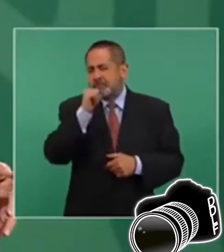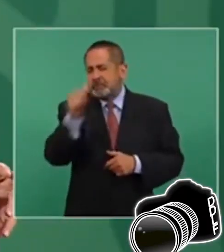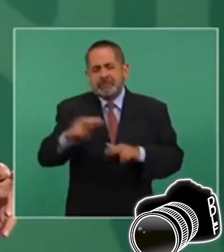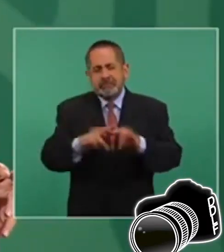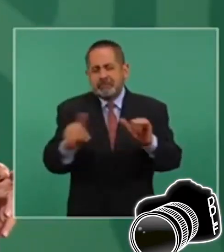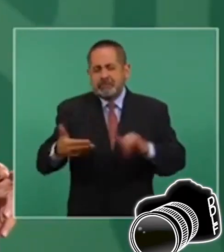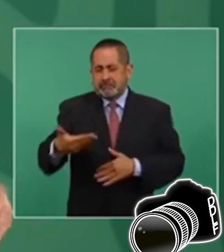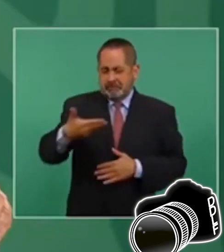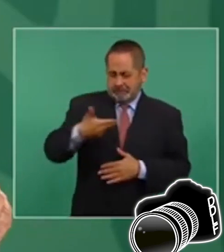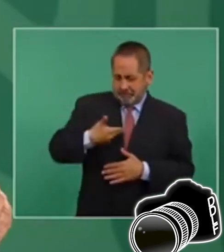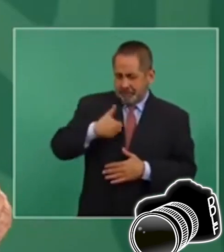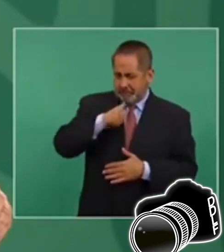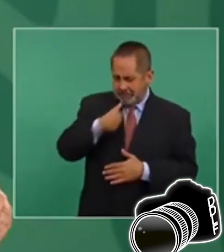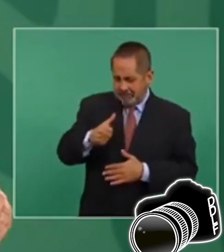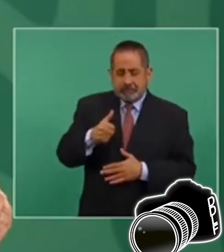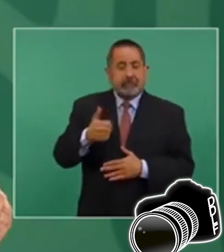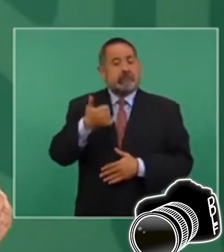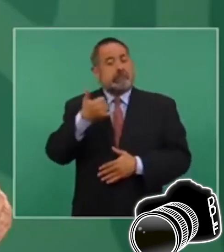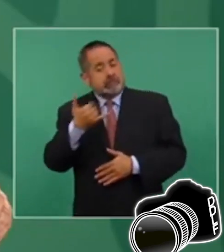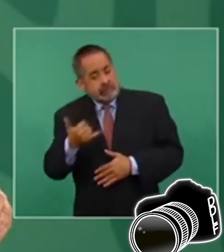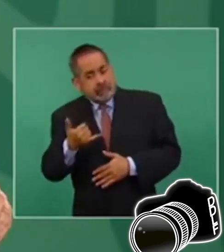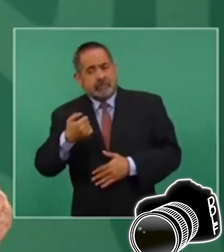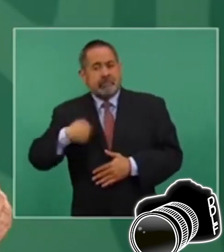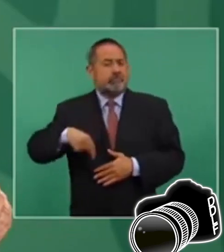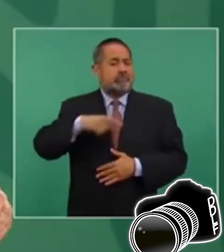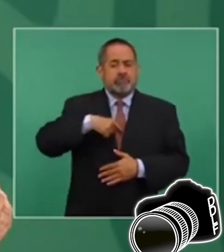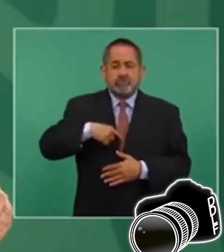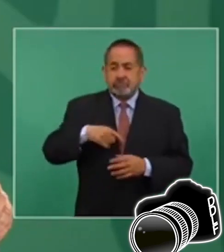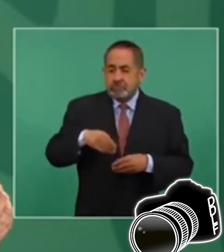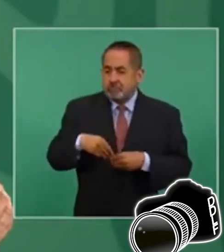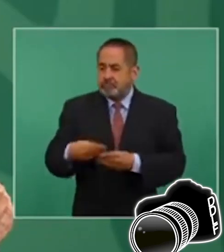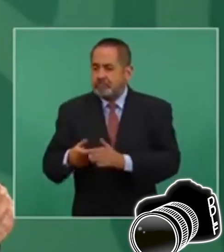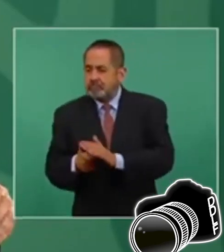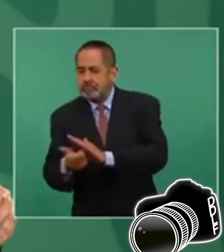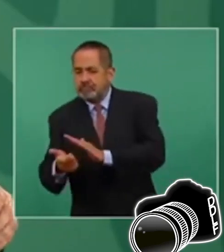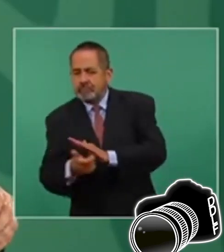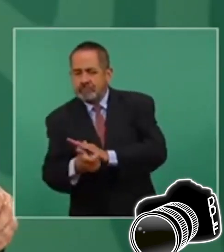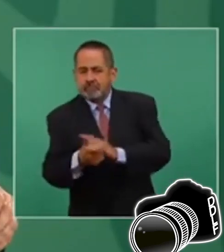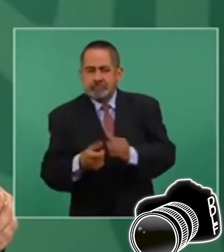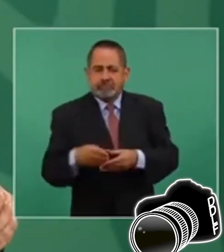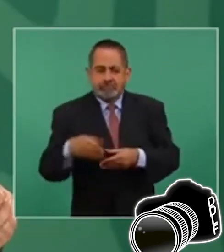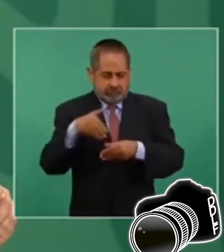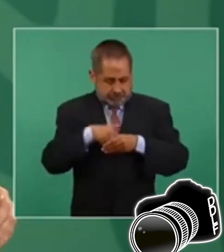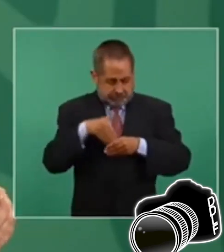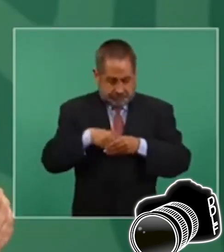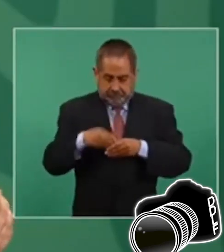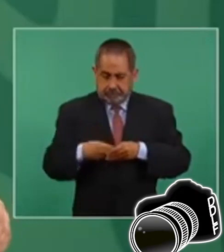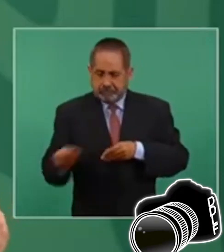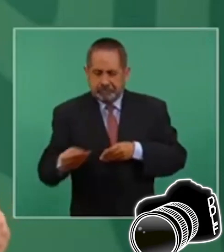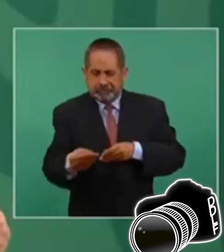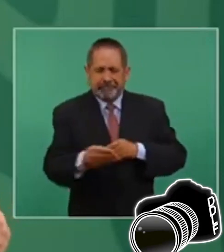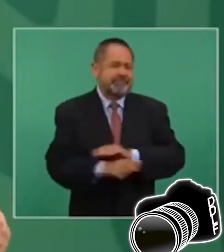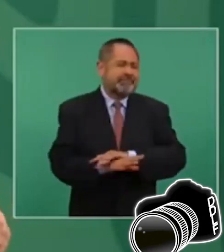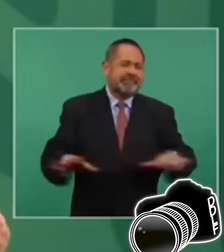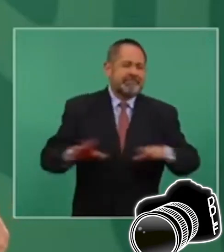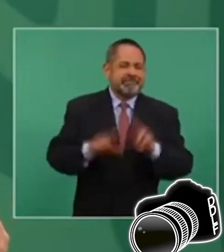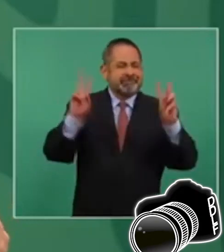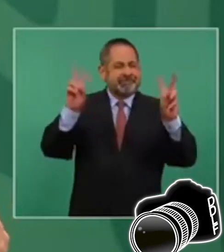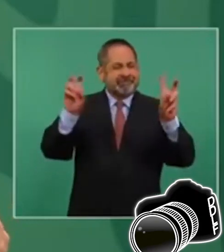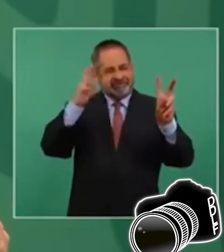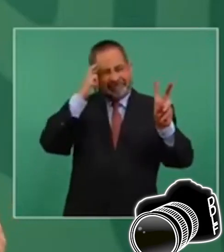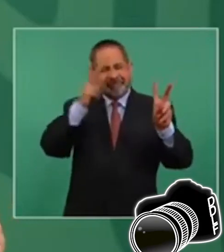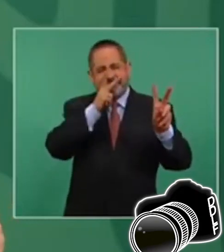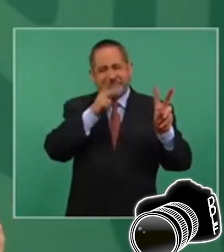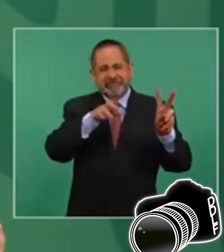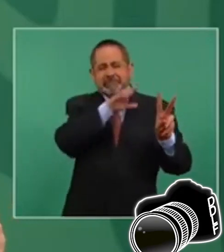no eh repartimos sobres ya no hay chayote